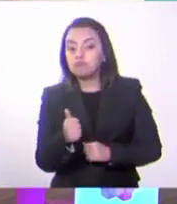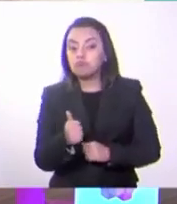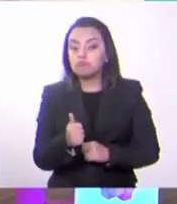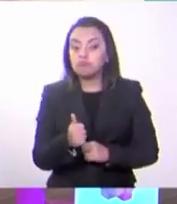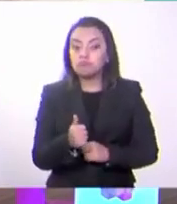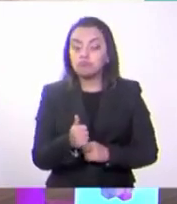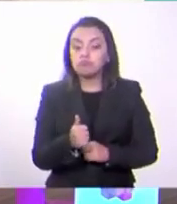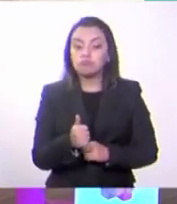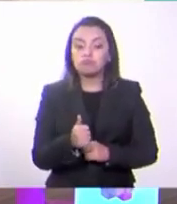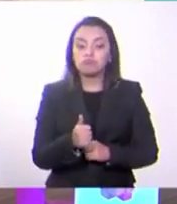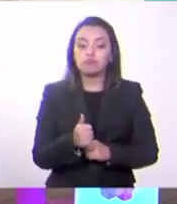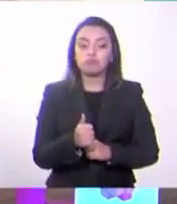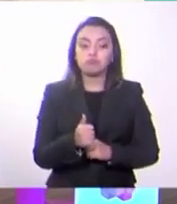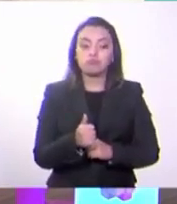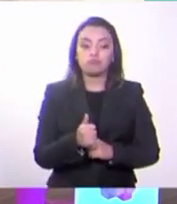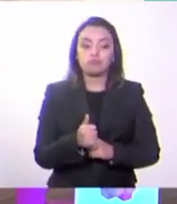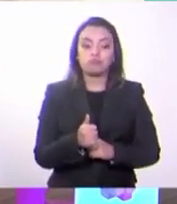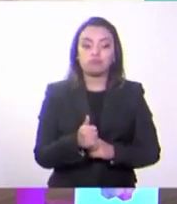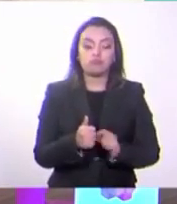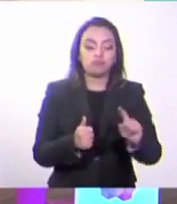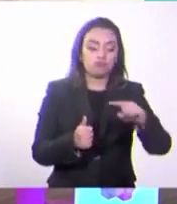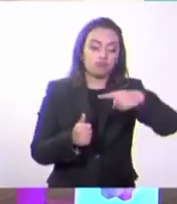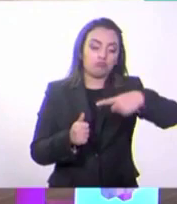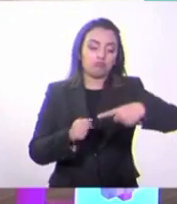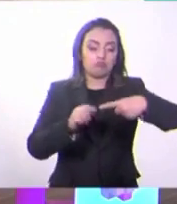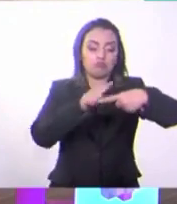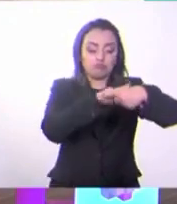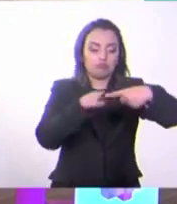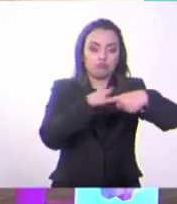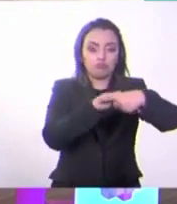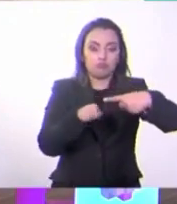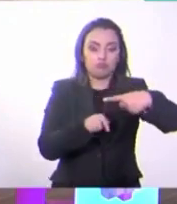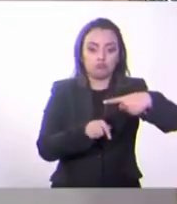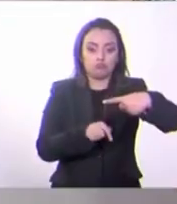Tracémosla por aquí. Vamos a ver.